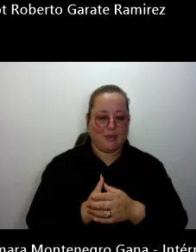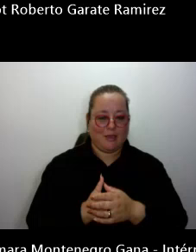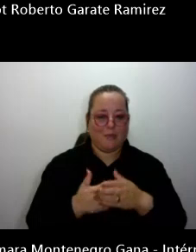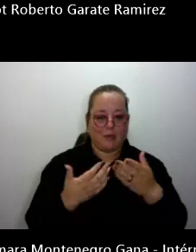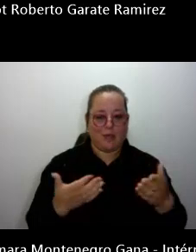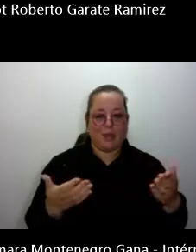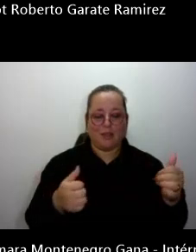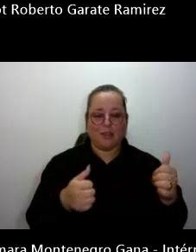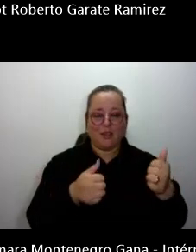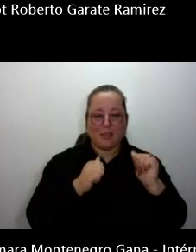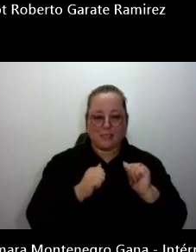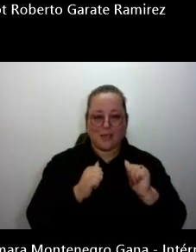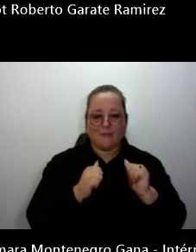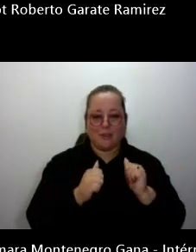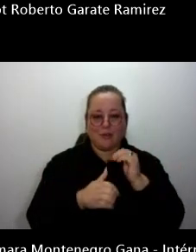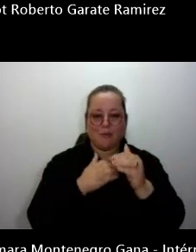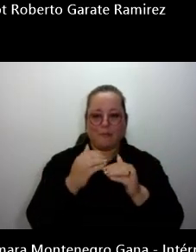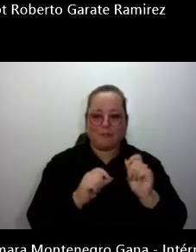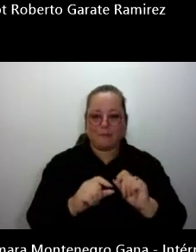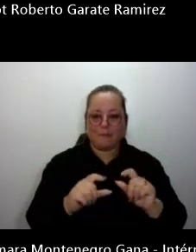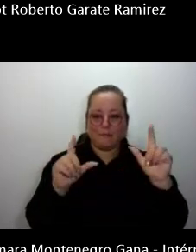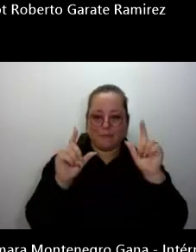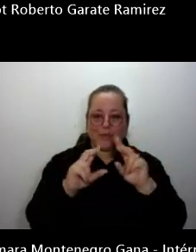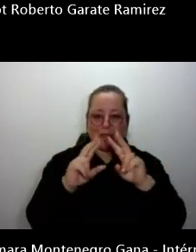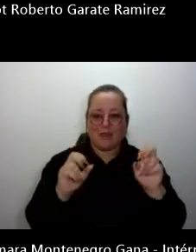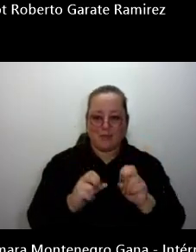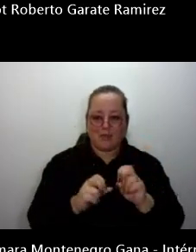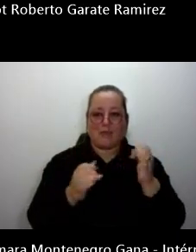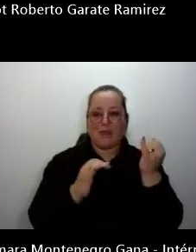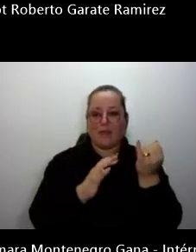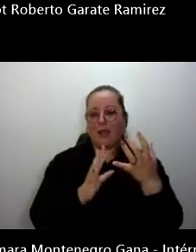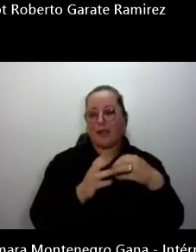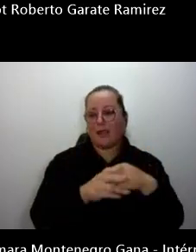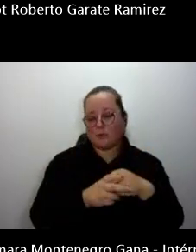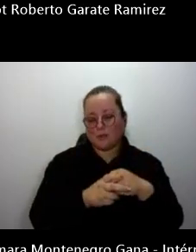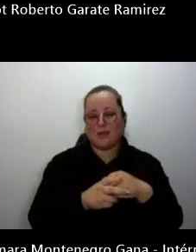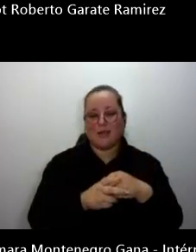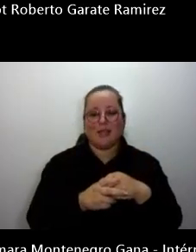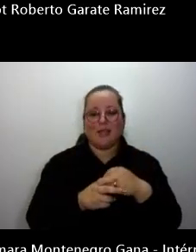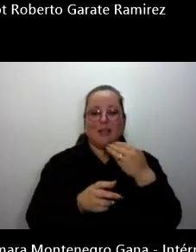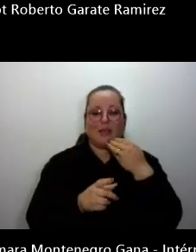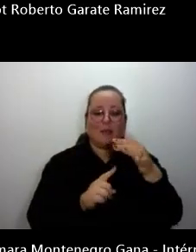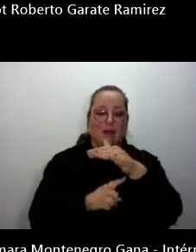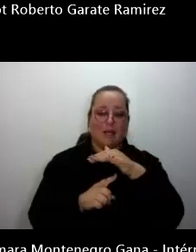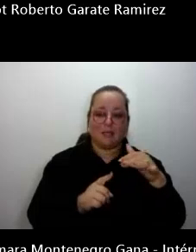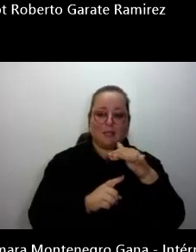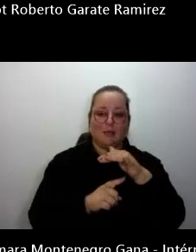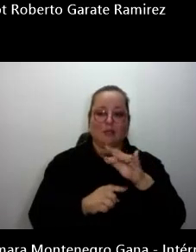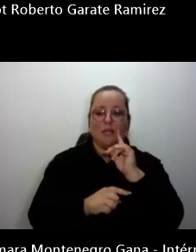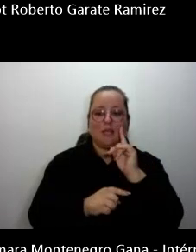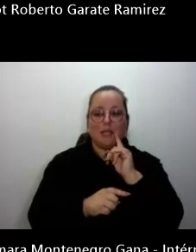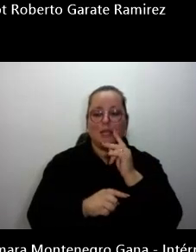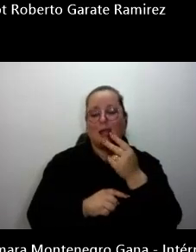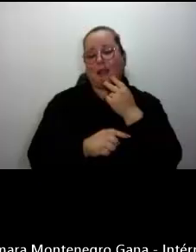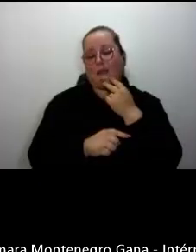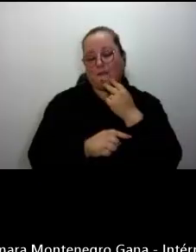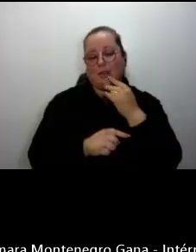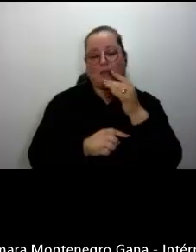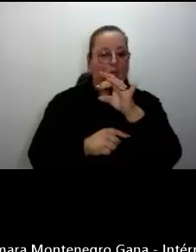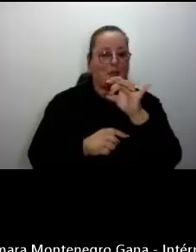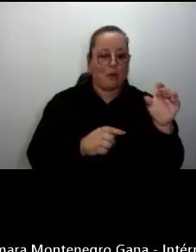desafíos cada vez más crecientes de las escuelas en el ámbito de la inclusión y de las situaciones que se dan en la vida interna de las